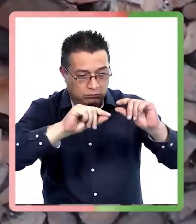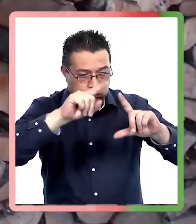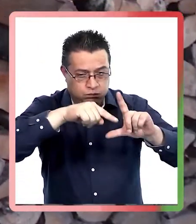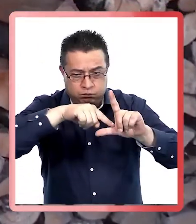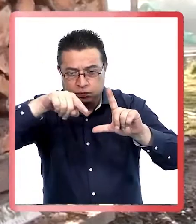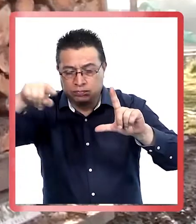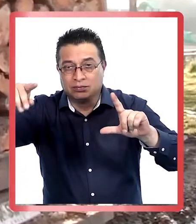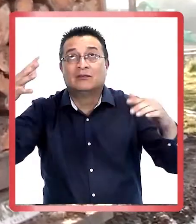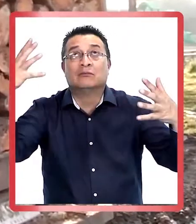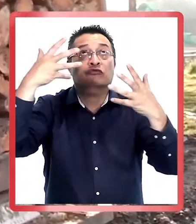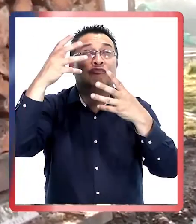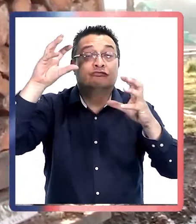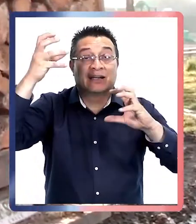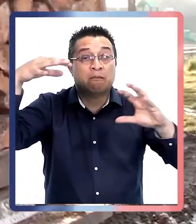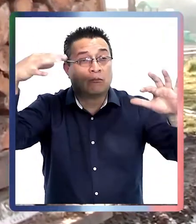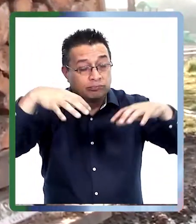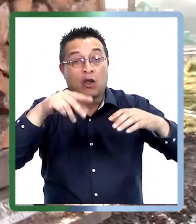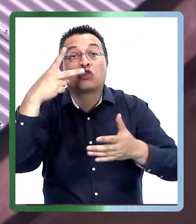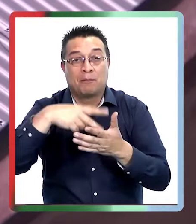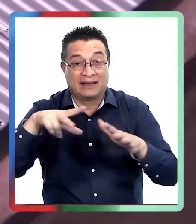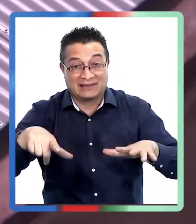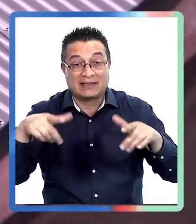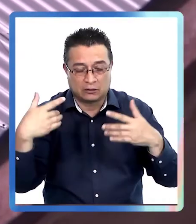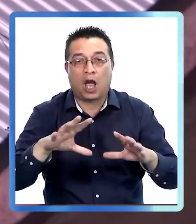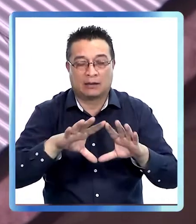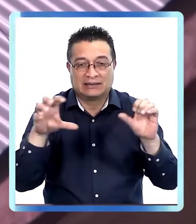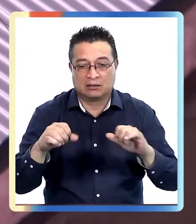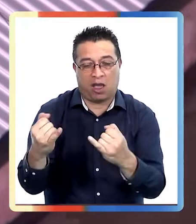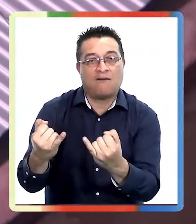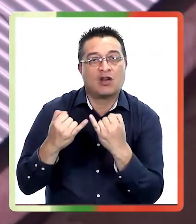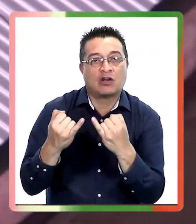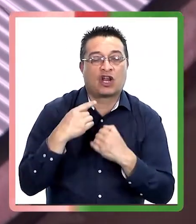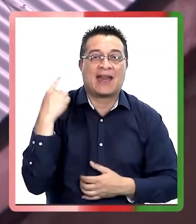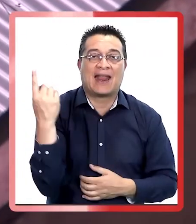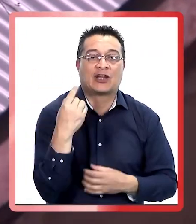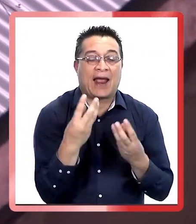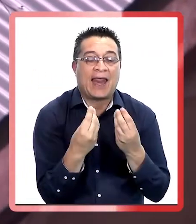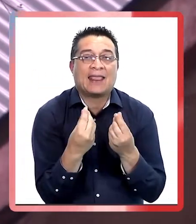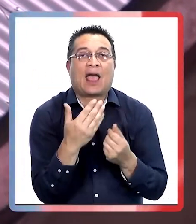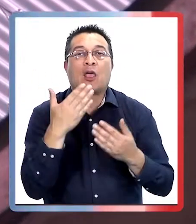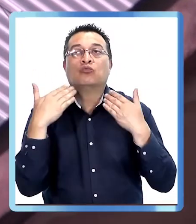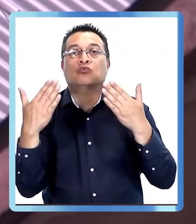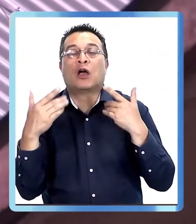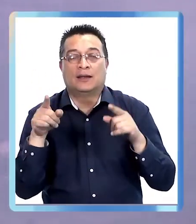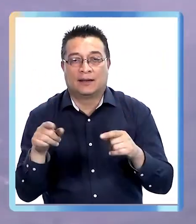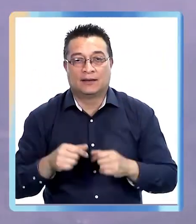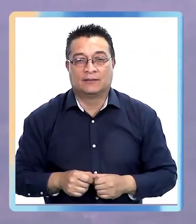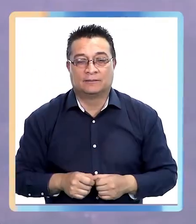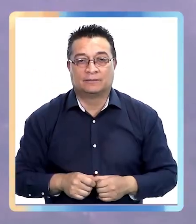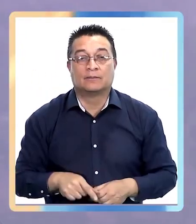parámetros meteorológicos. Desde fines de 2017 ya forma parte del Sistema de Información Nacional de Calidad del Aire,